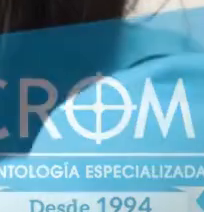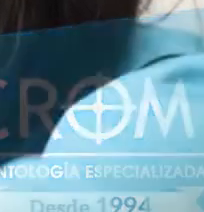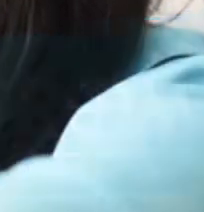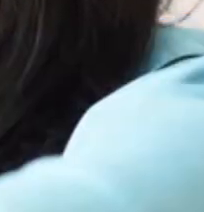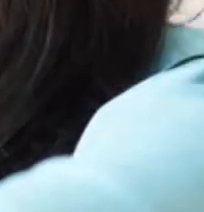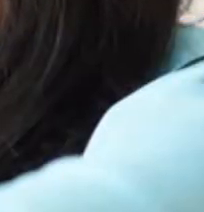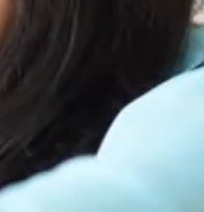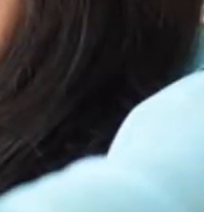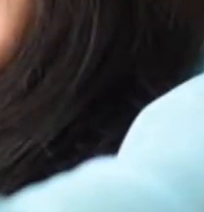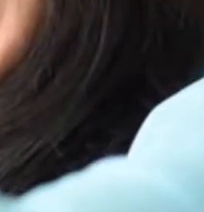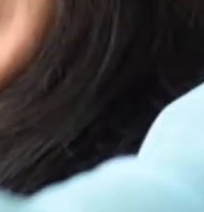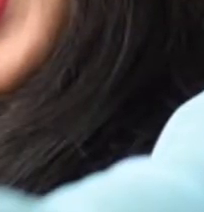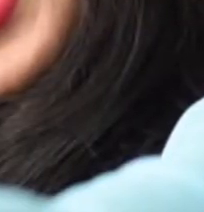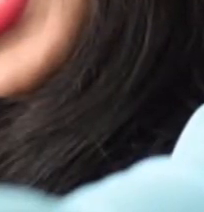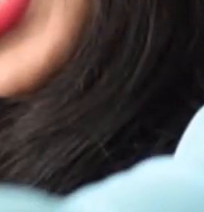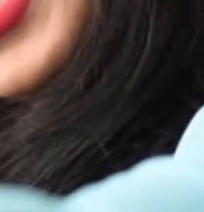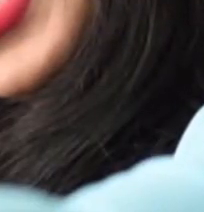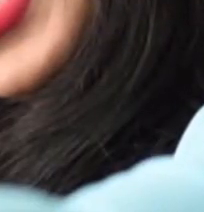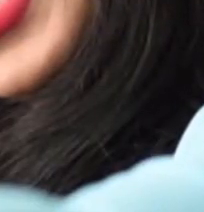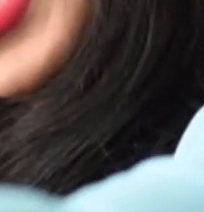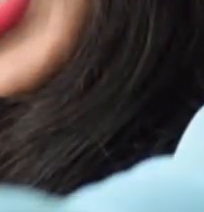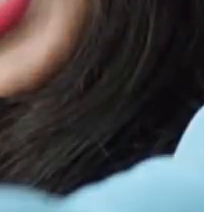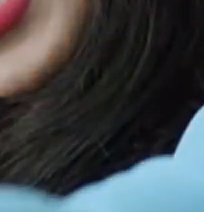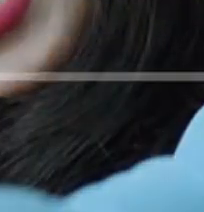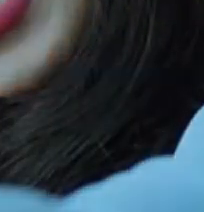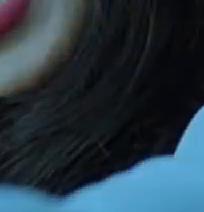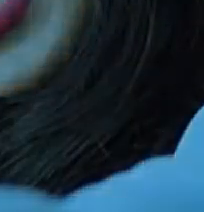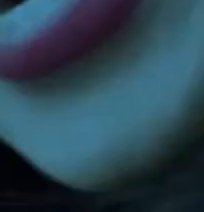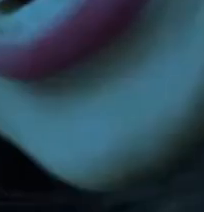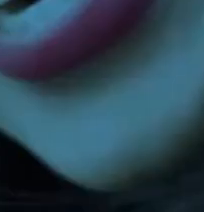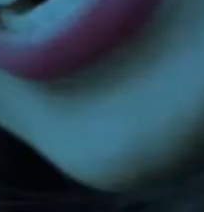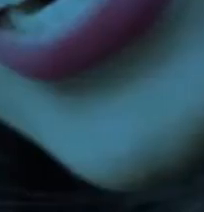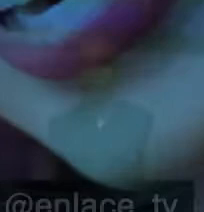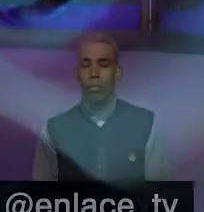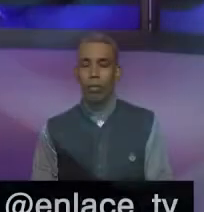miedo, Chrome es odontología especializada.